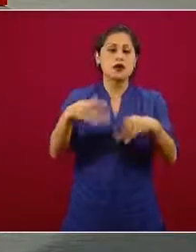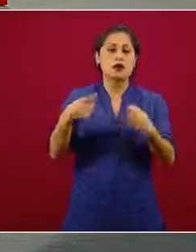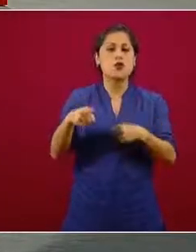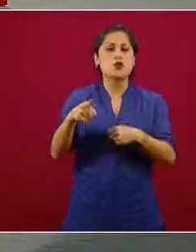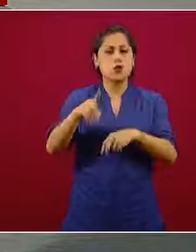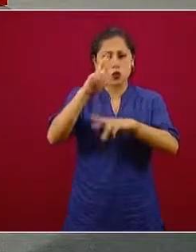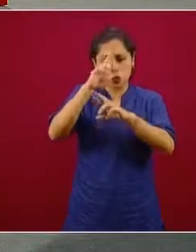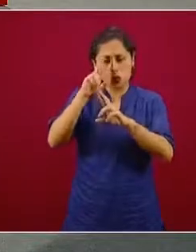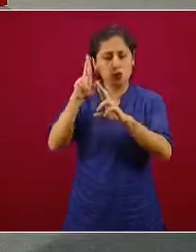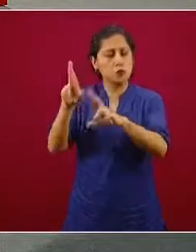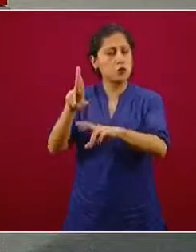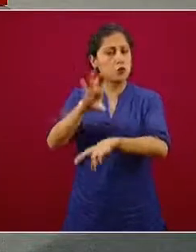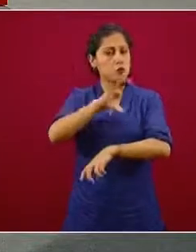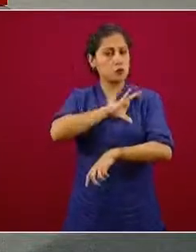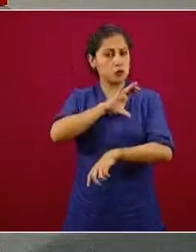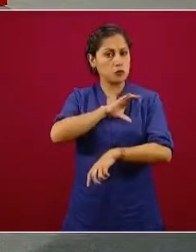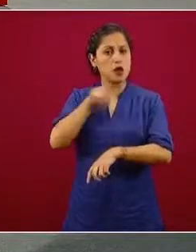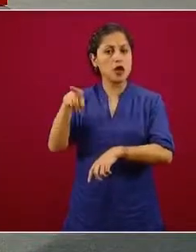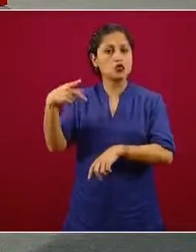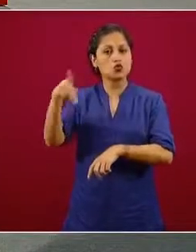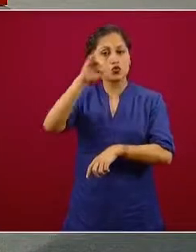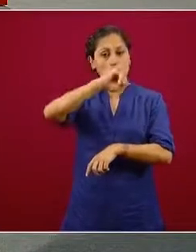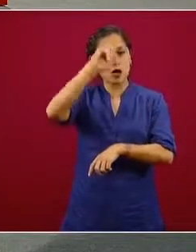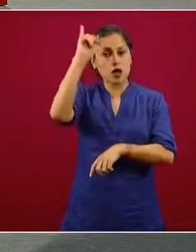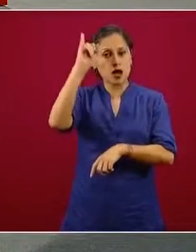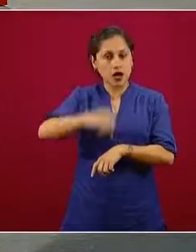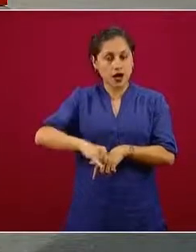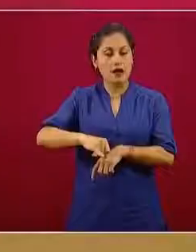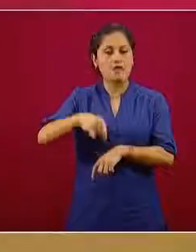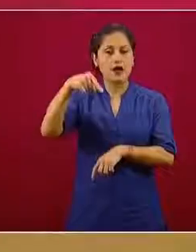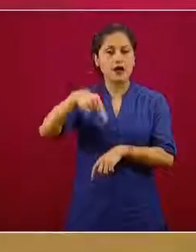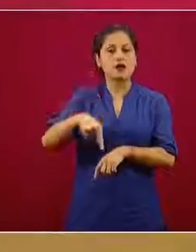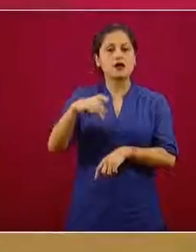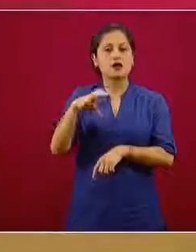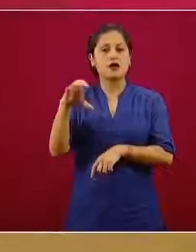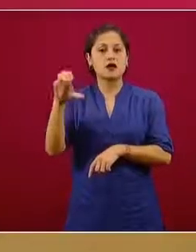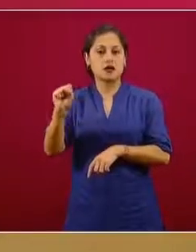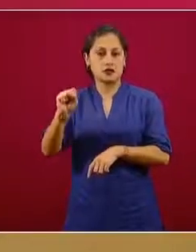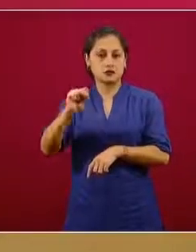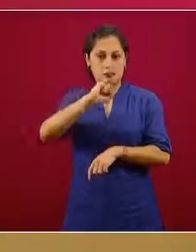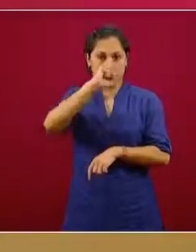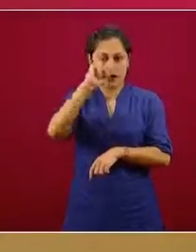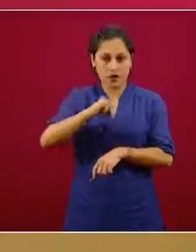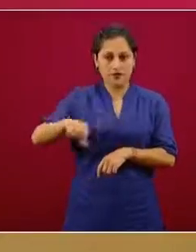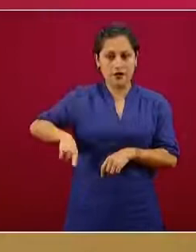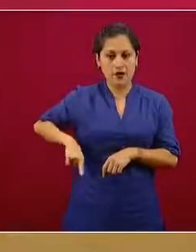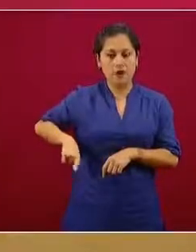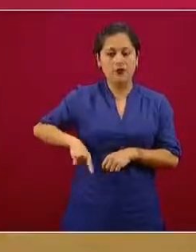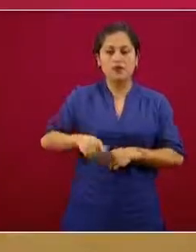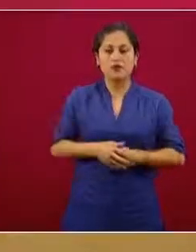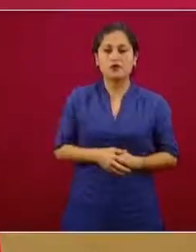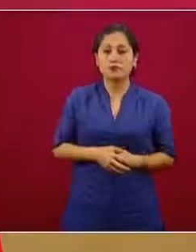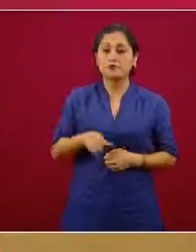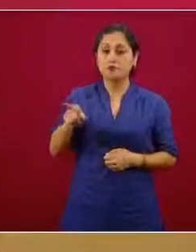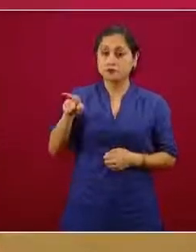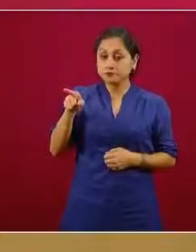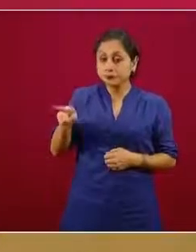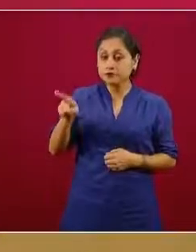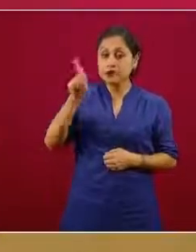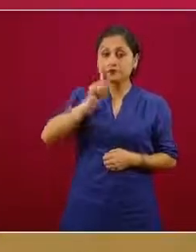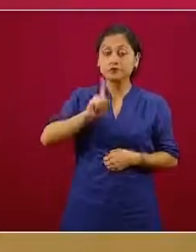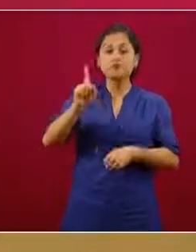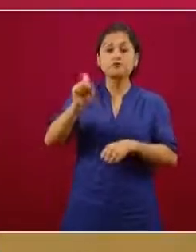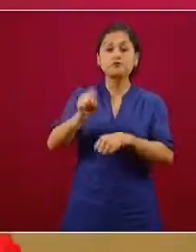nosotros, al igual que su jefa, la doctora Claudia Sheinbaum. Y hoy vamos a tener el privilegio de que la doctora López Arellano nos